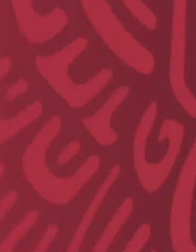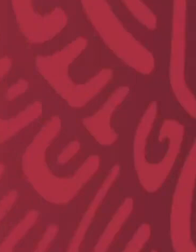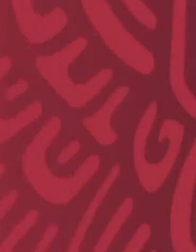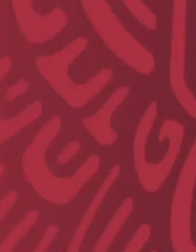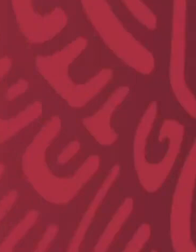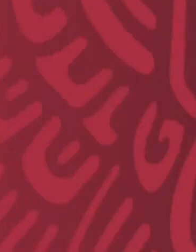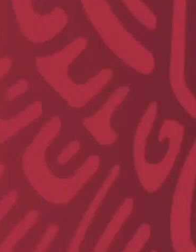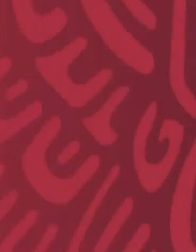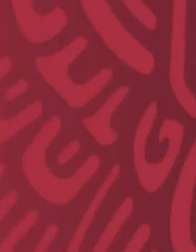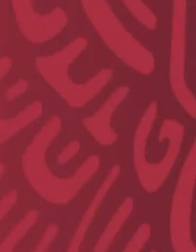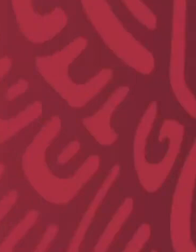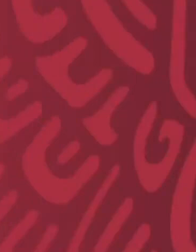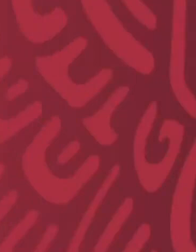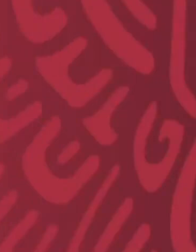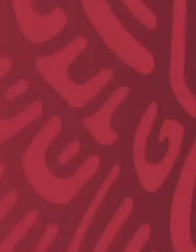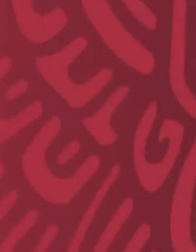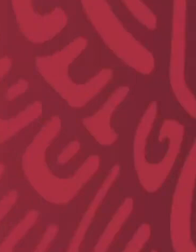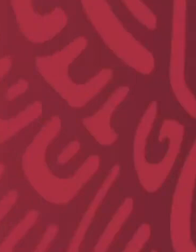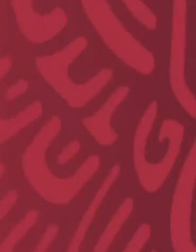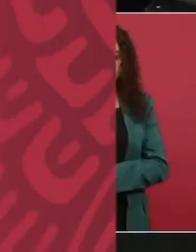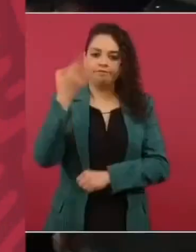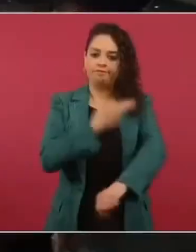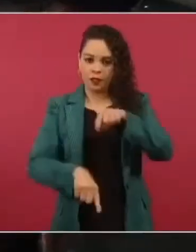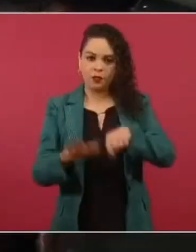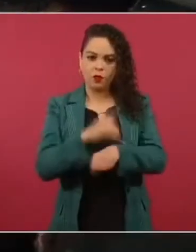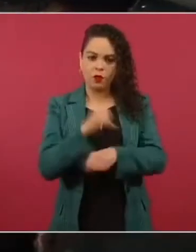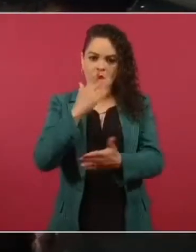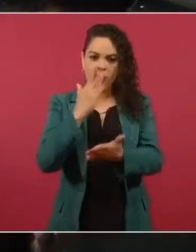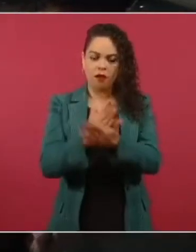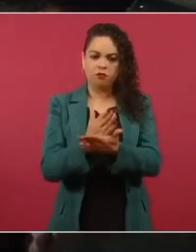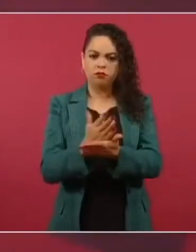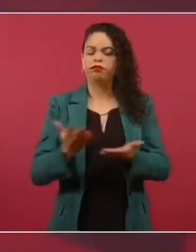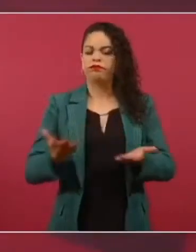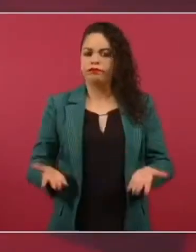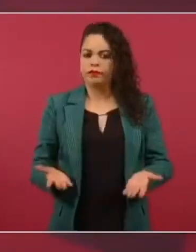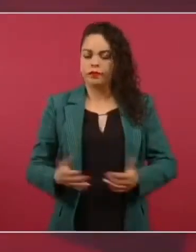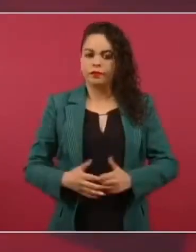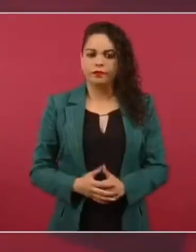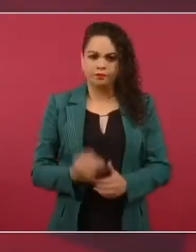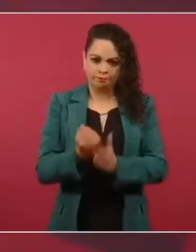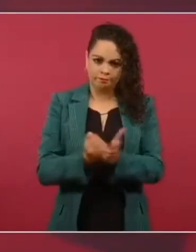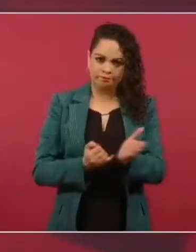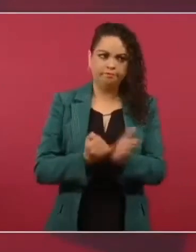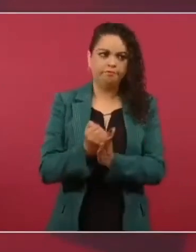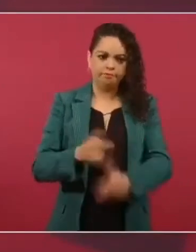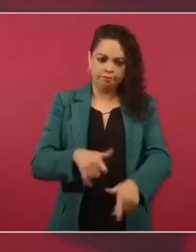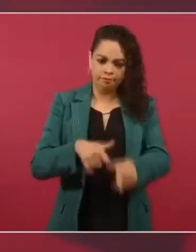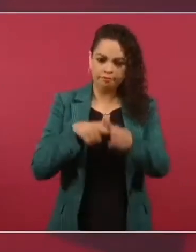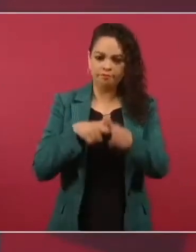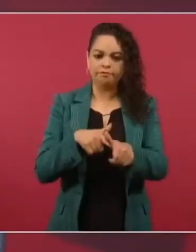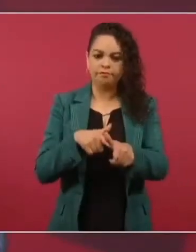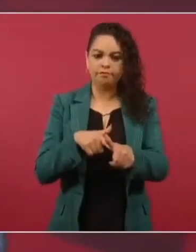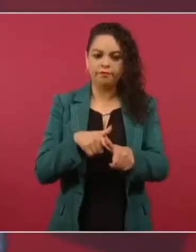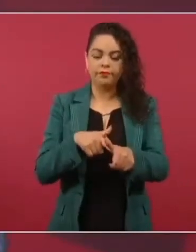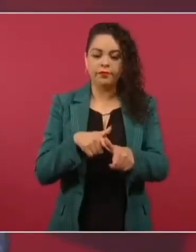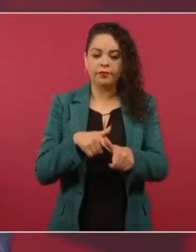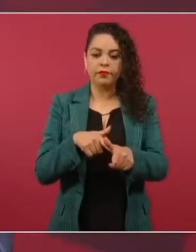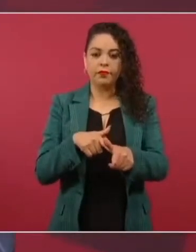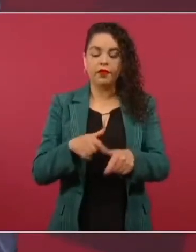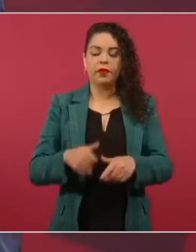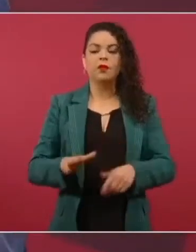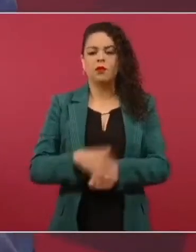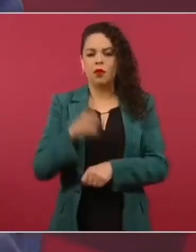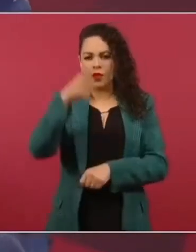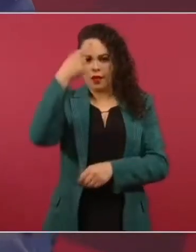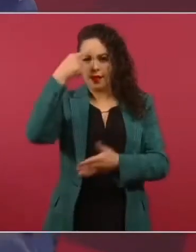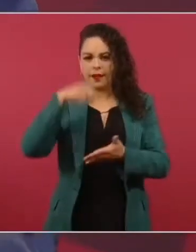por ningún conservador en las elecciones próximas. Bueno, se piensa que este